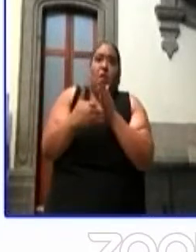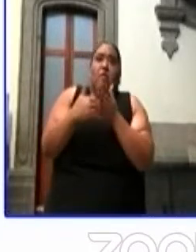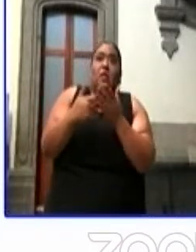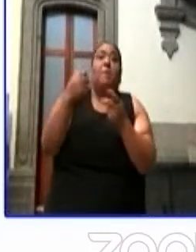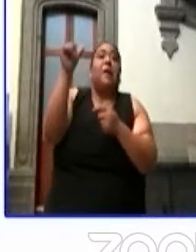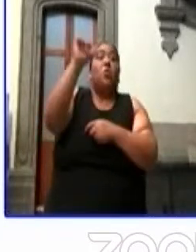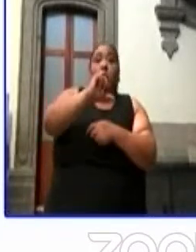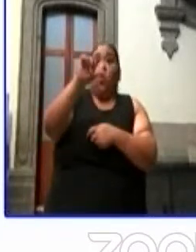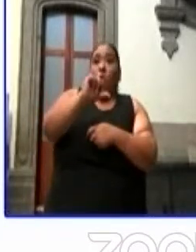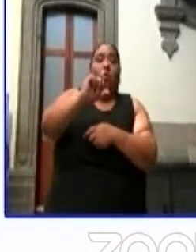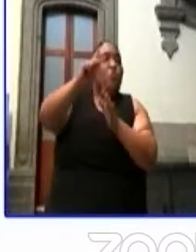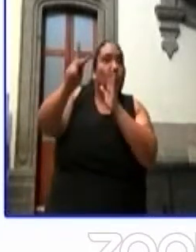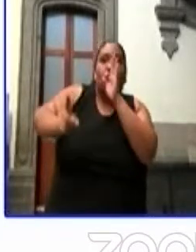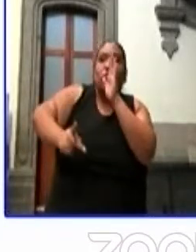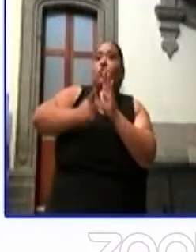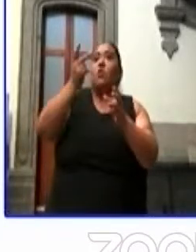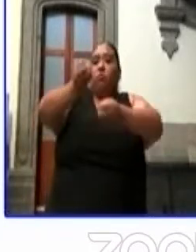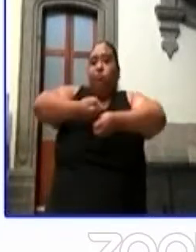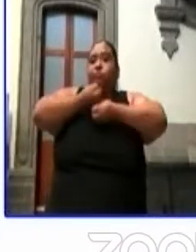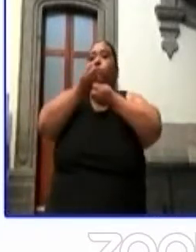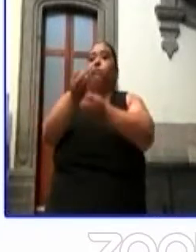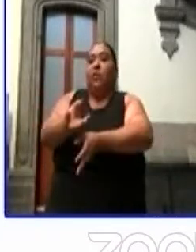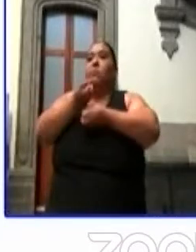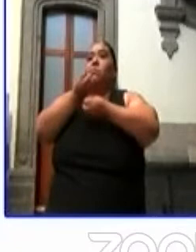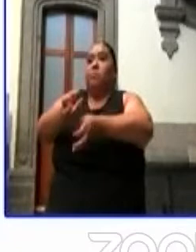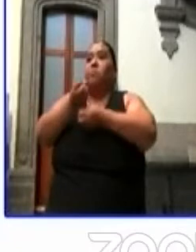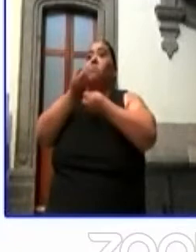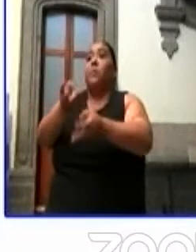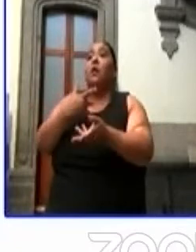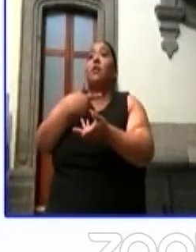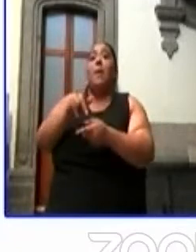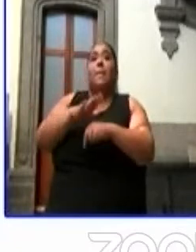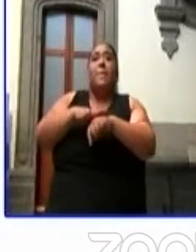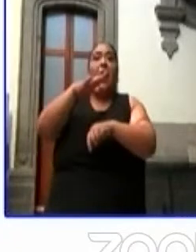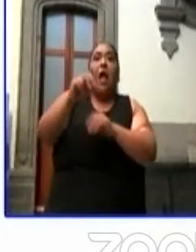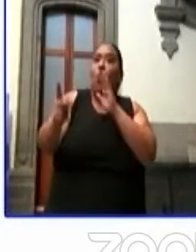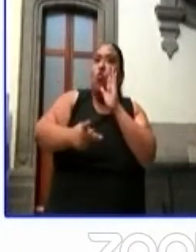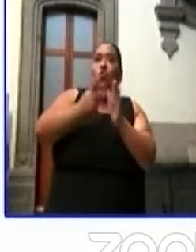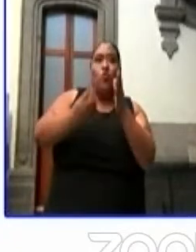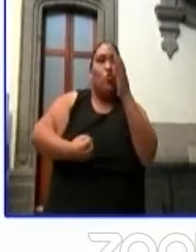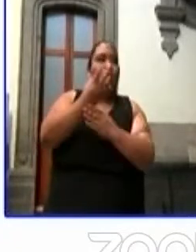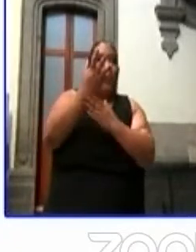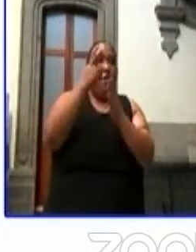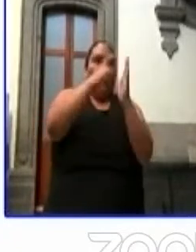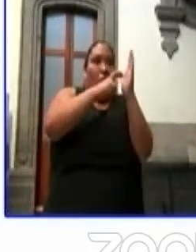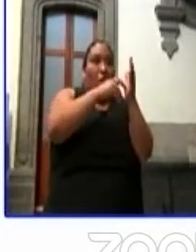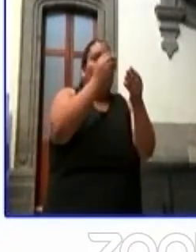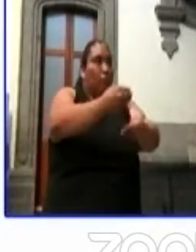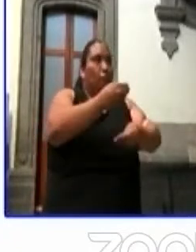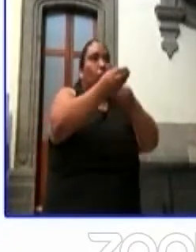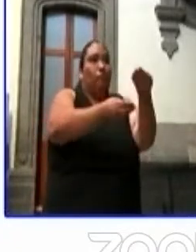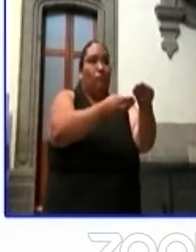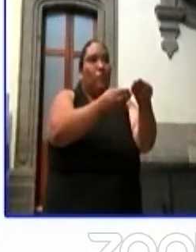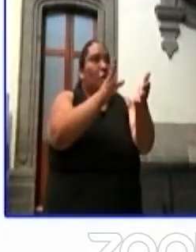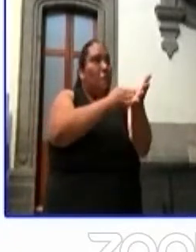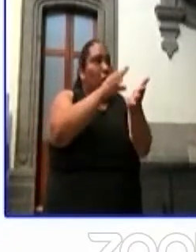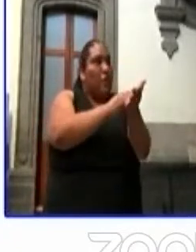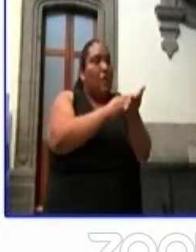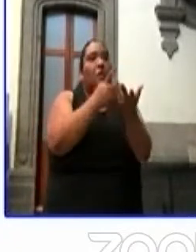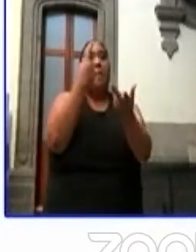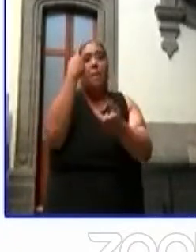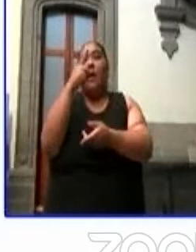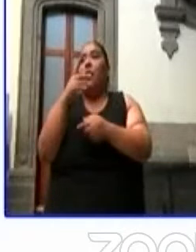a nutrir y después de hoy tener una nueva versión, ¿de acuerdo? Consultado con